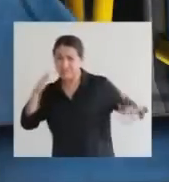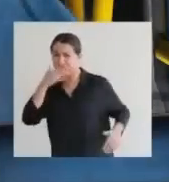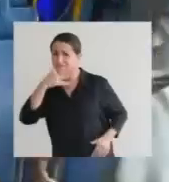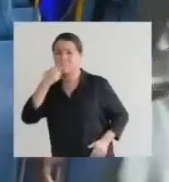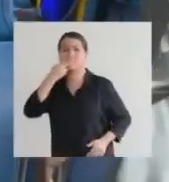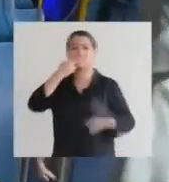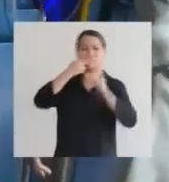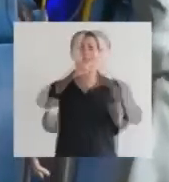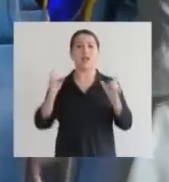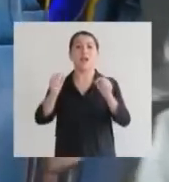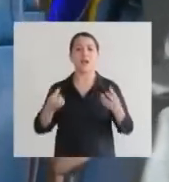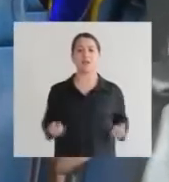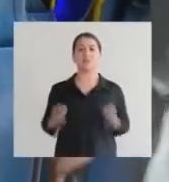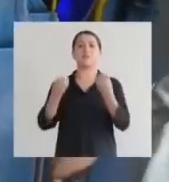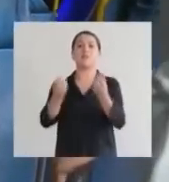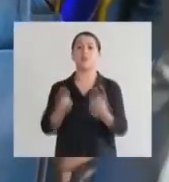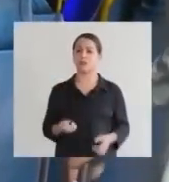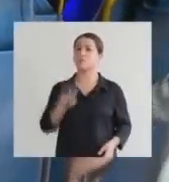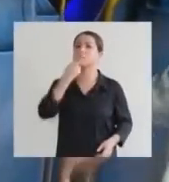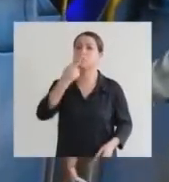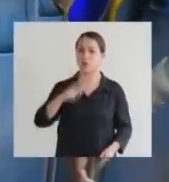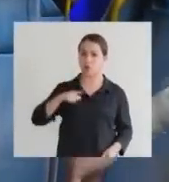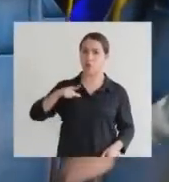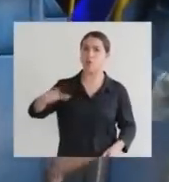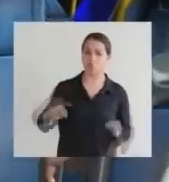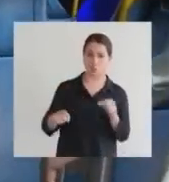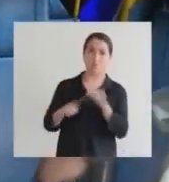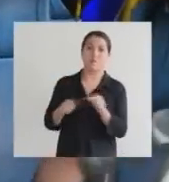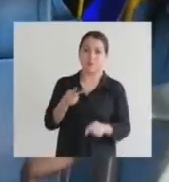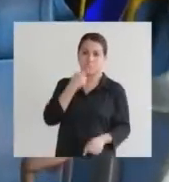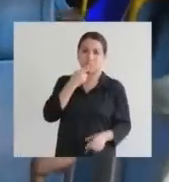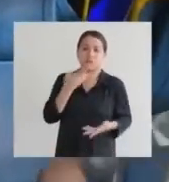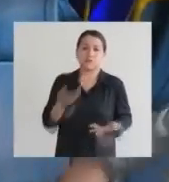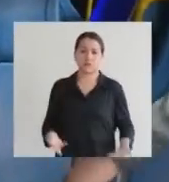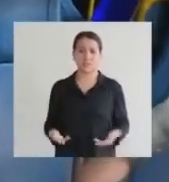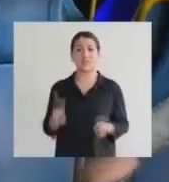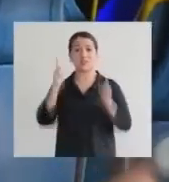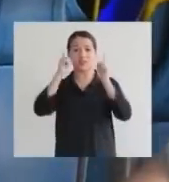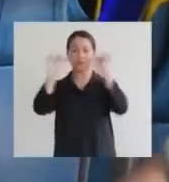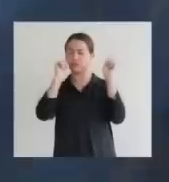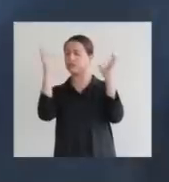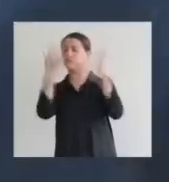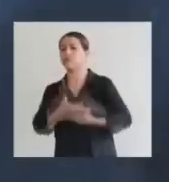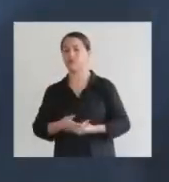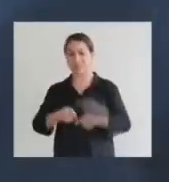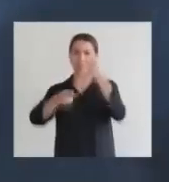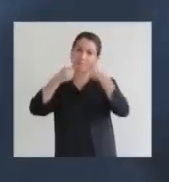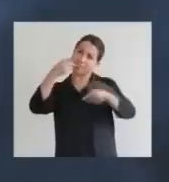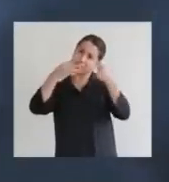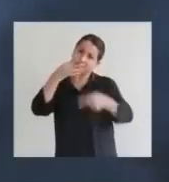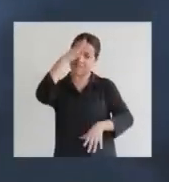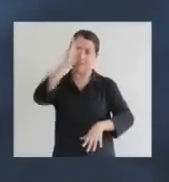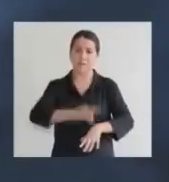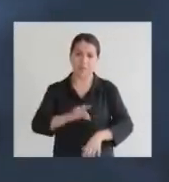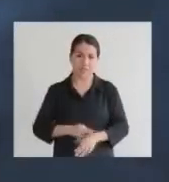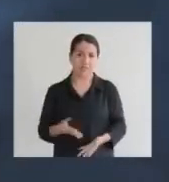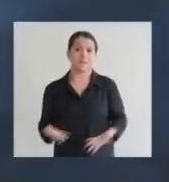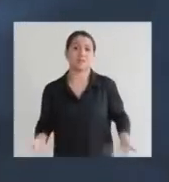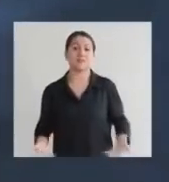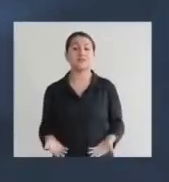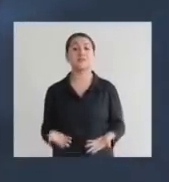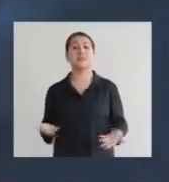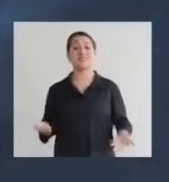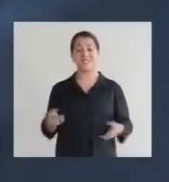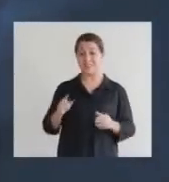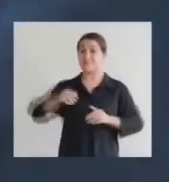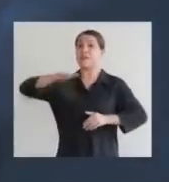cenicero. Cáncer causa el cigarrillo y entorpece los sentidos. Son varias enfermedades, enfermedades. Y